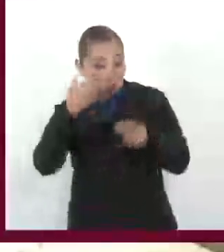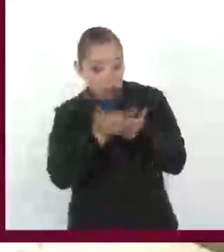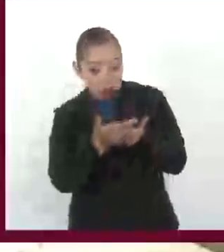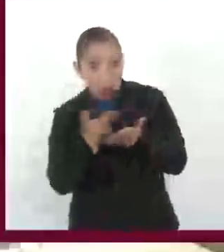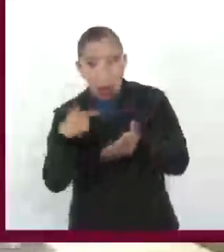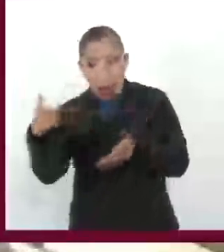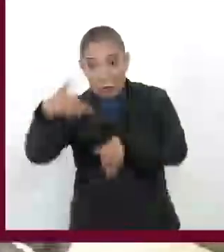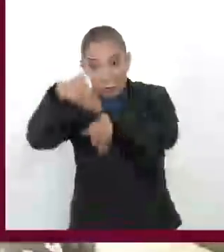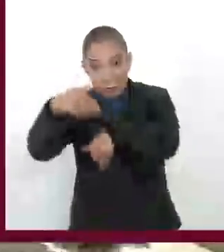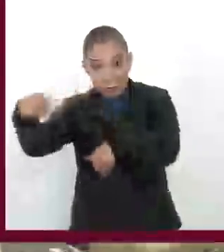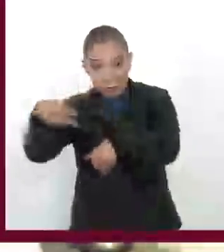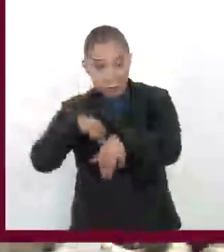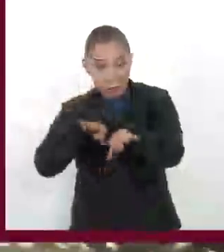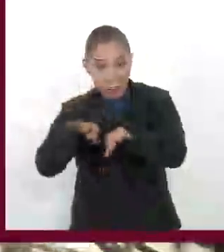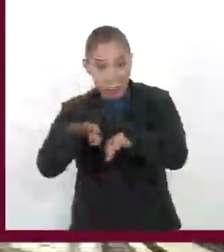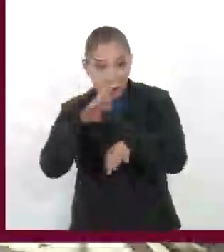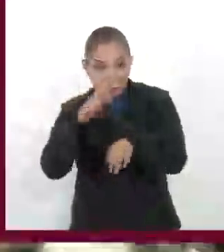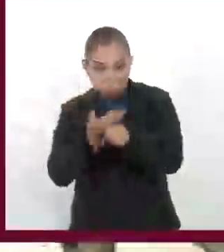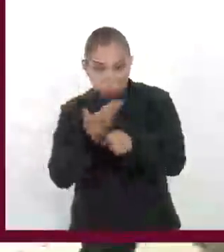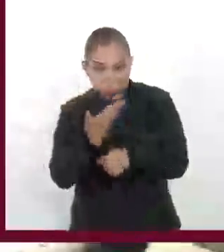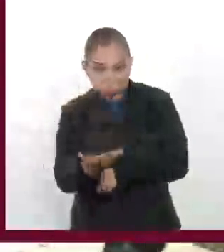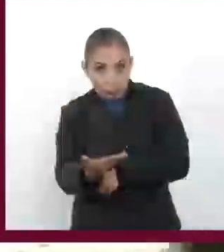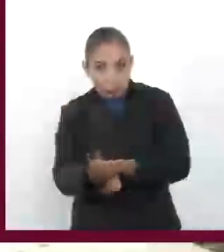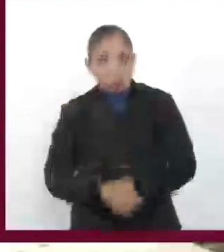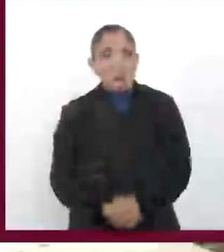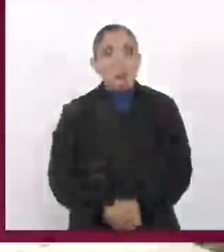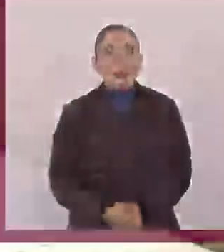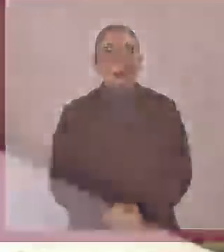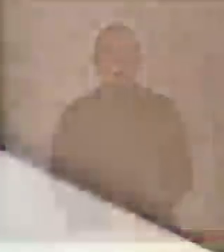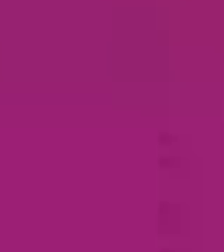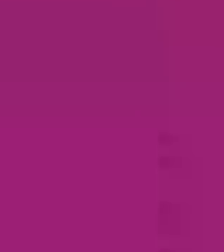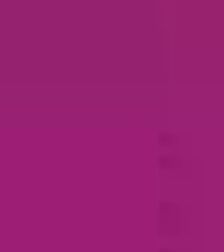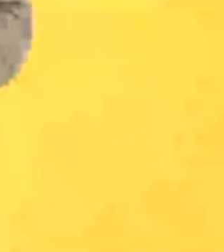públicos cumplan sus atribuciones y responsabilidades?